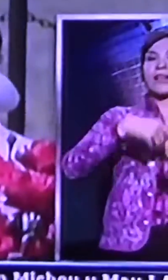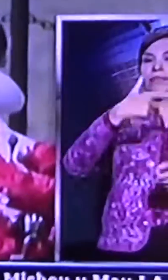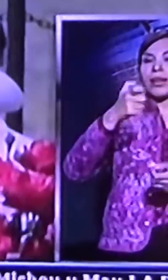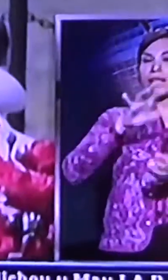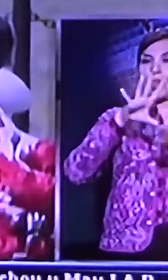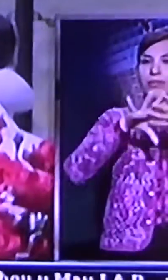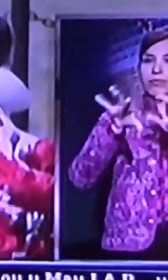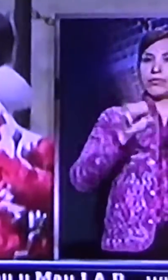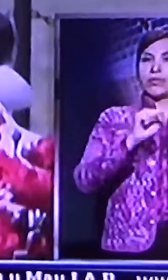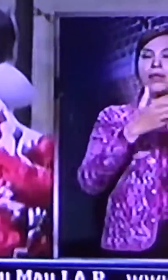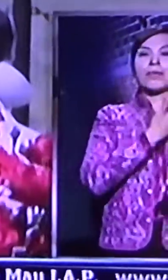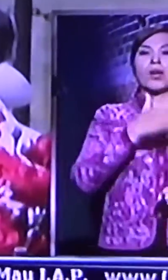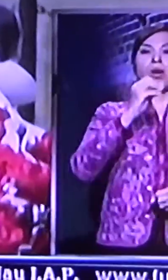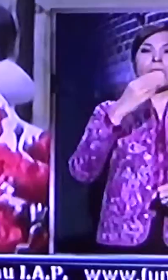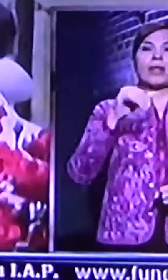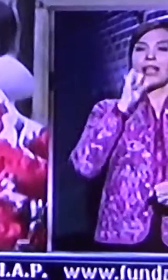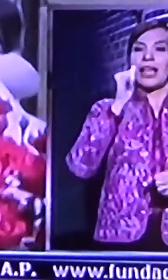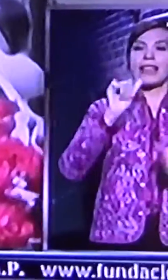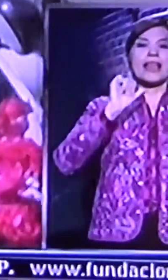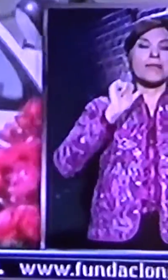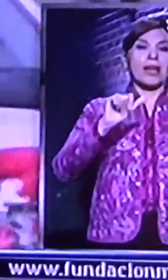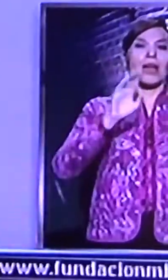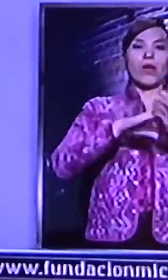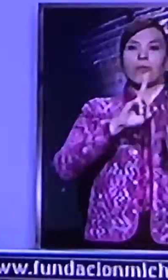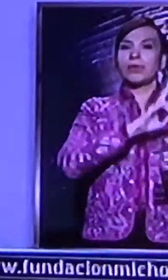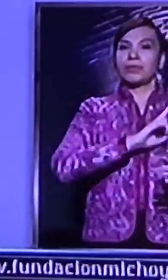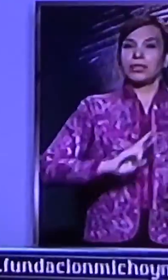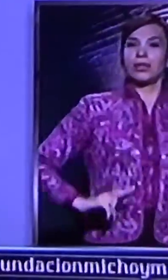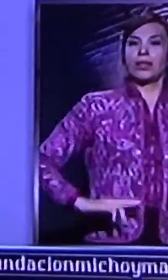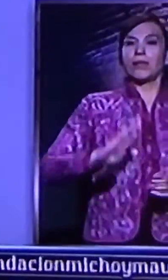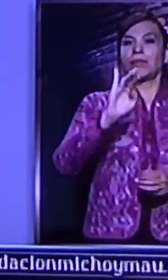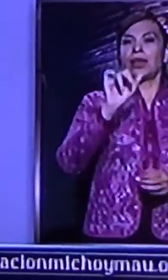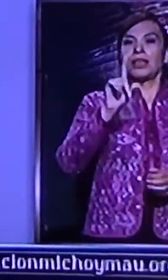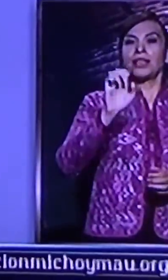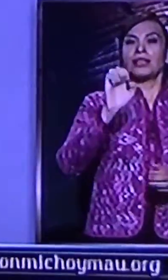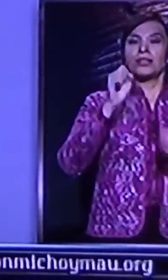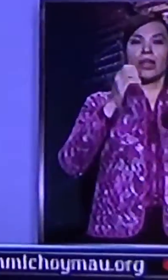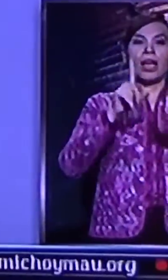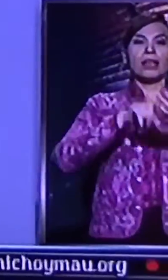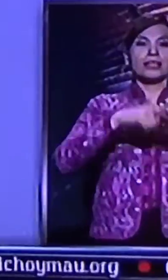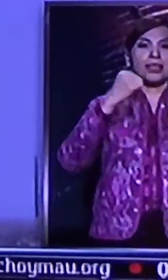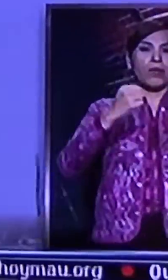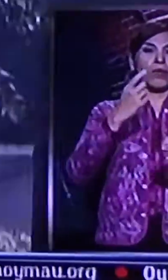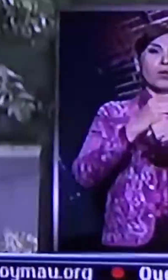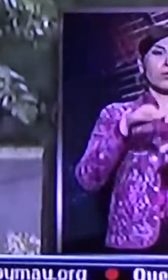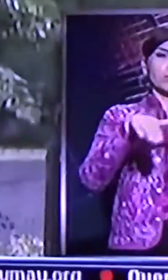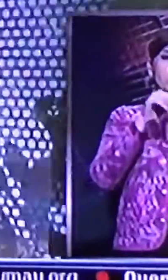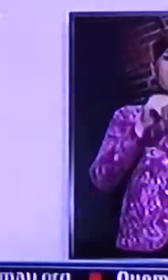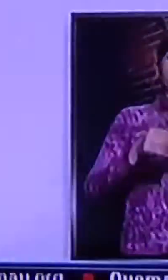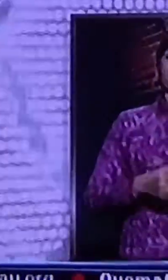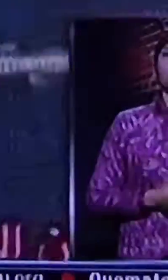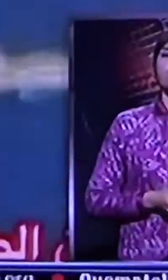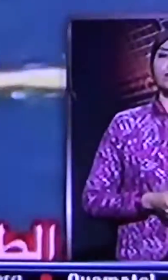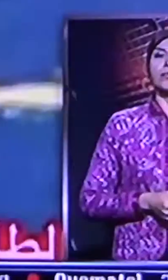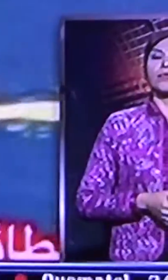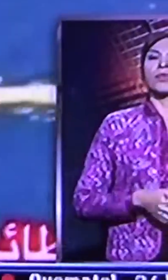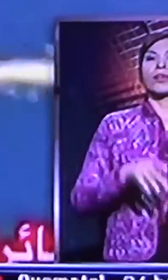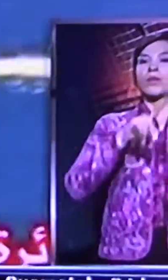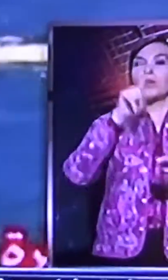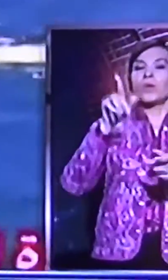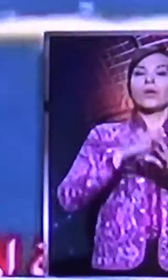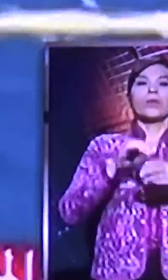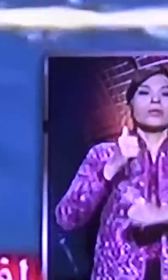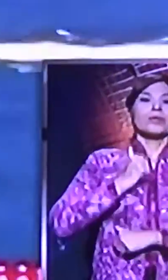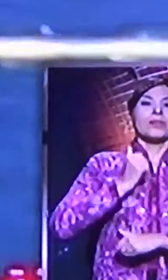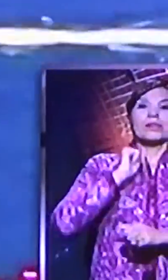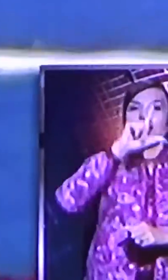Fue detenido. El presidente Obama no estaba y el vicepresidente Biden estuvo en un lugar seguro. La Armada de Egipto